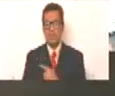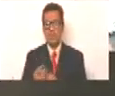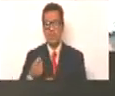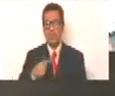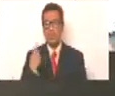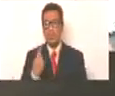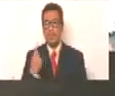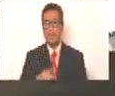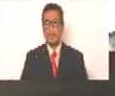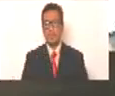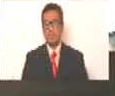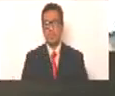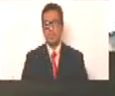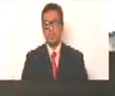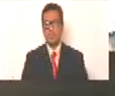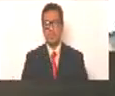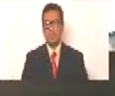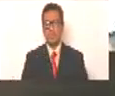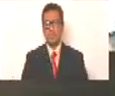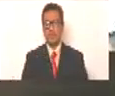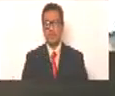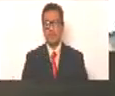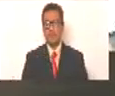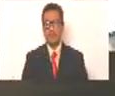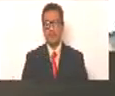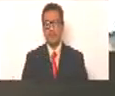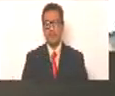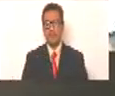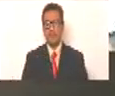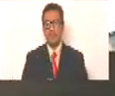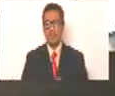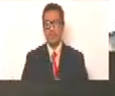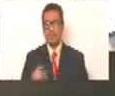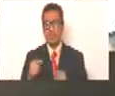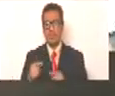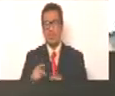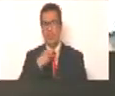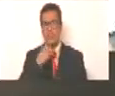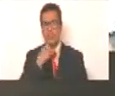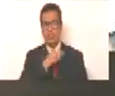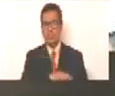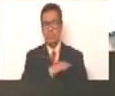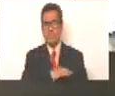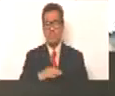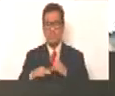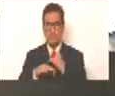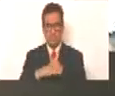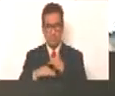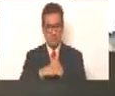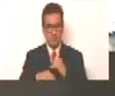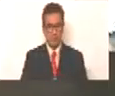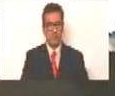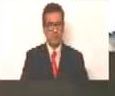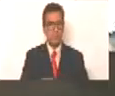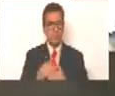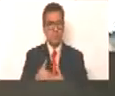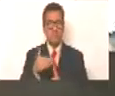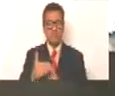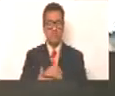cuotas con revisionismo, se trata de una estructura económica, política y social igualitaria que ponga adelante a las